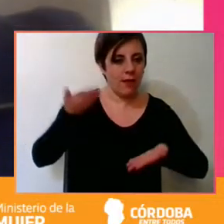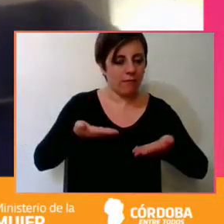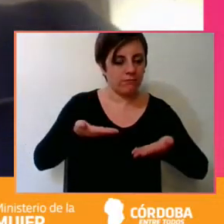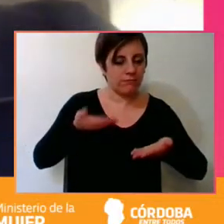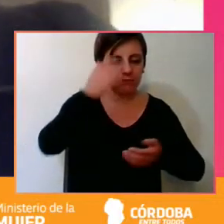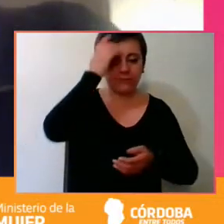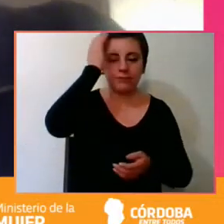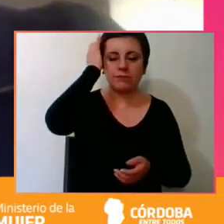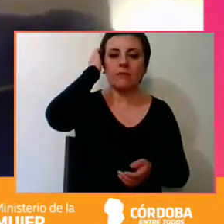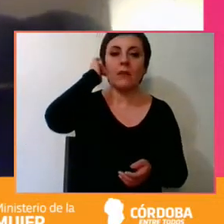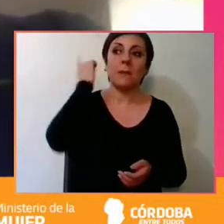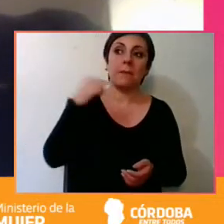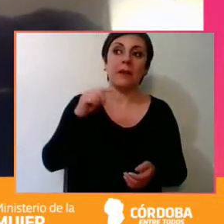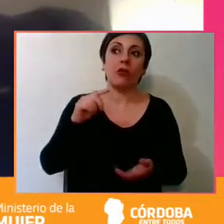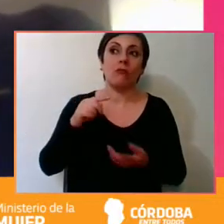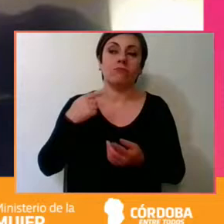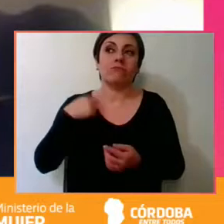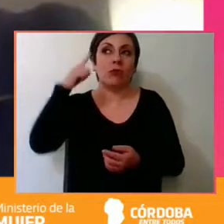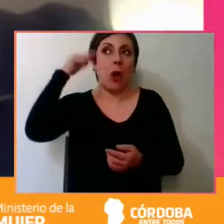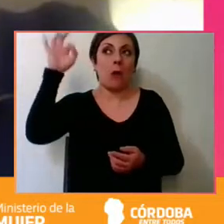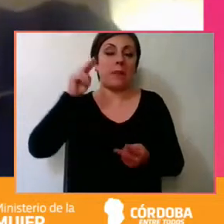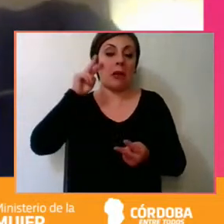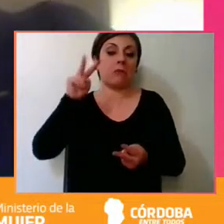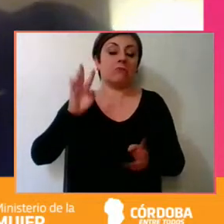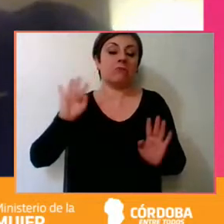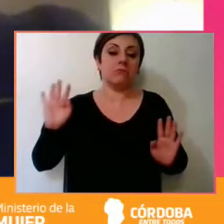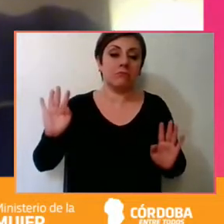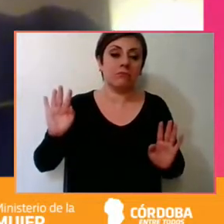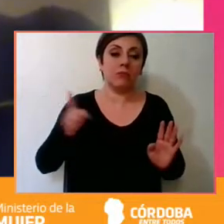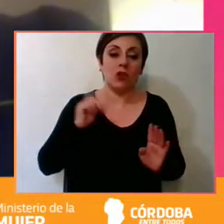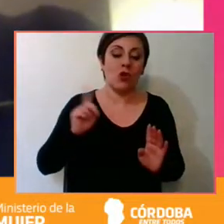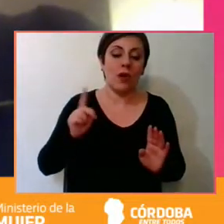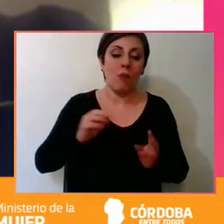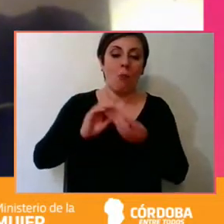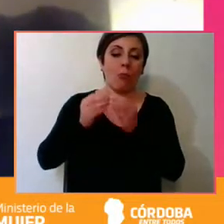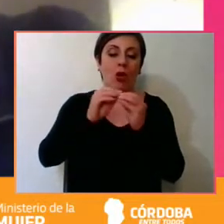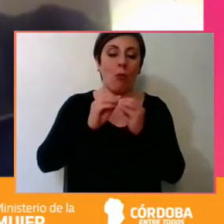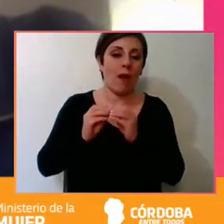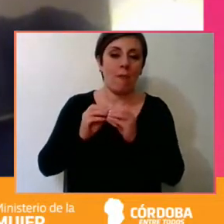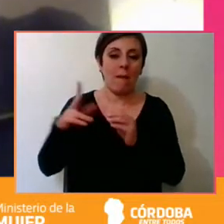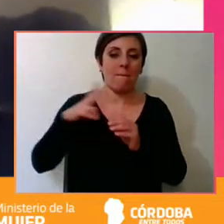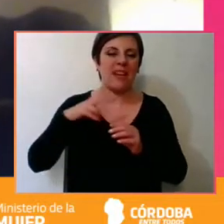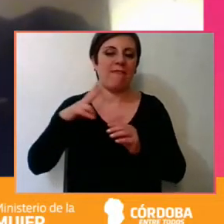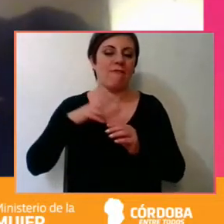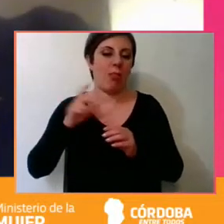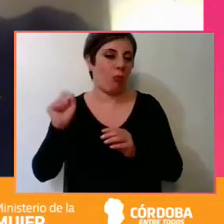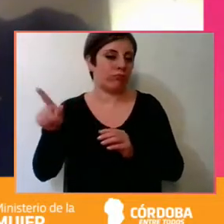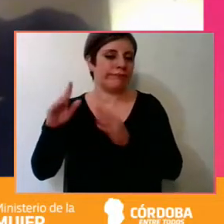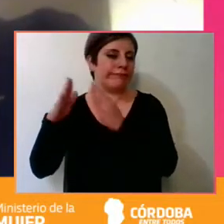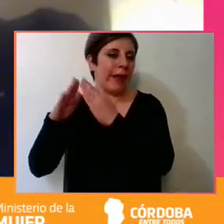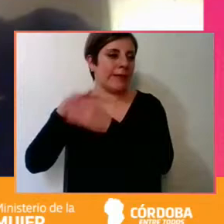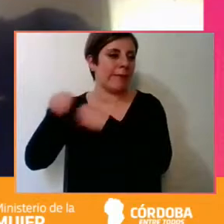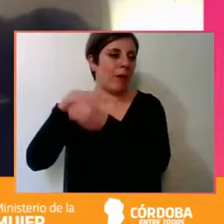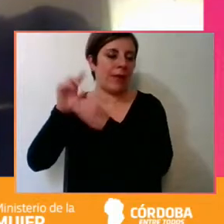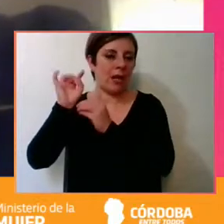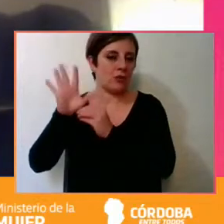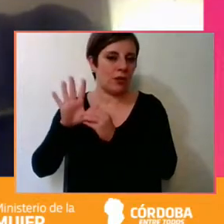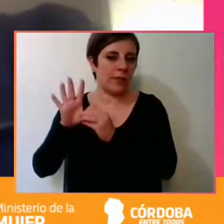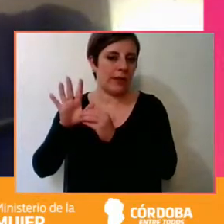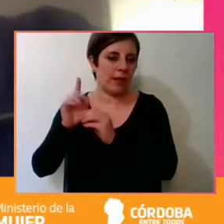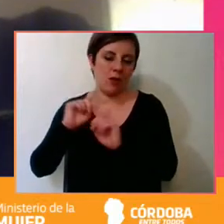Pero desde nuestro punto de vista, el problema no es un problema privado, no es un problema del